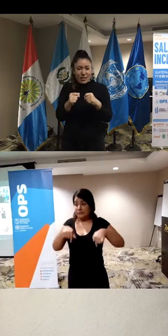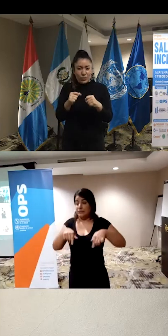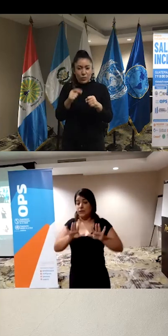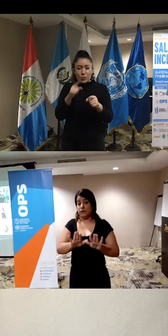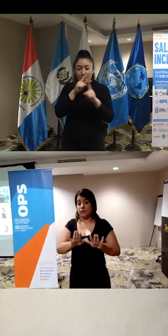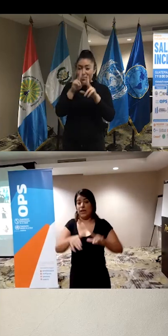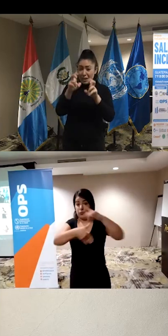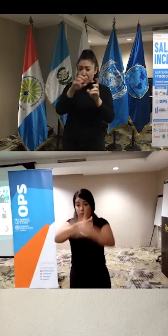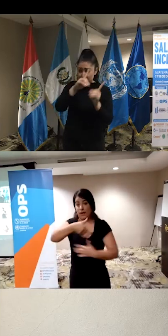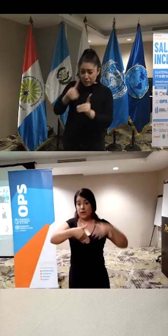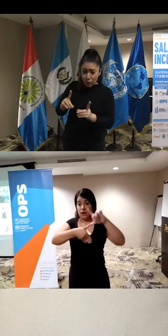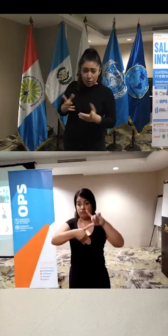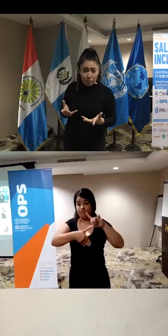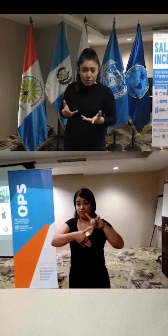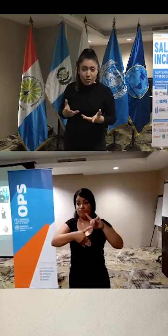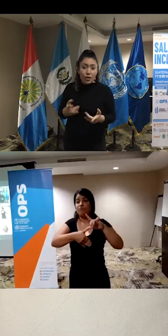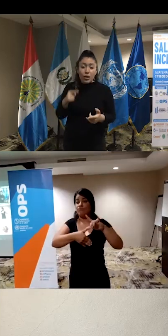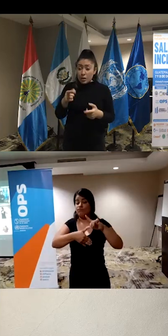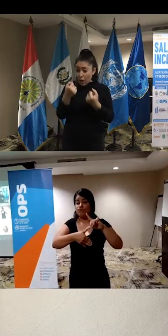discriminatorio, está